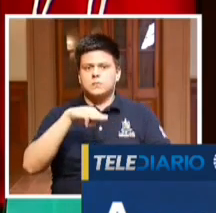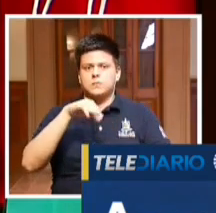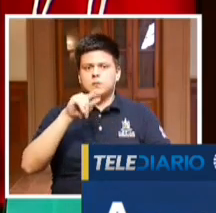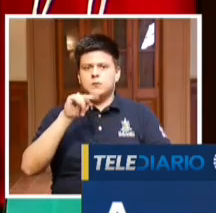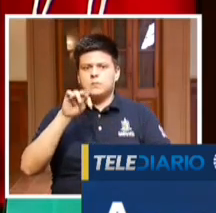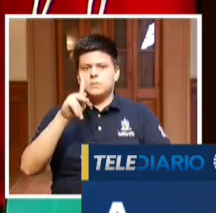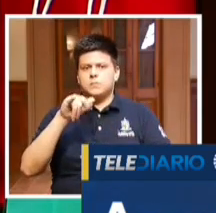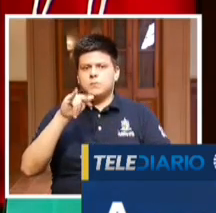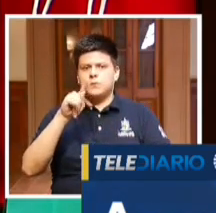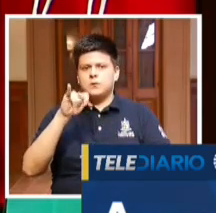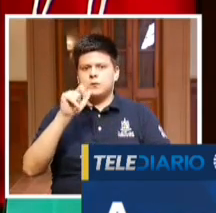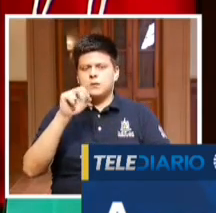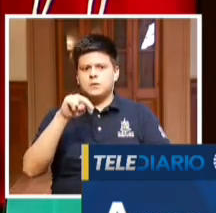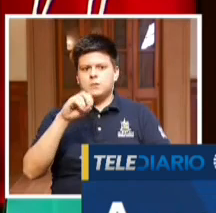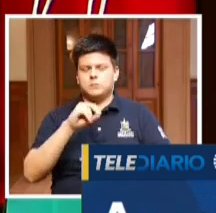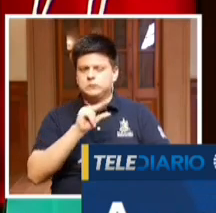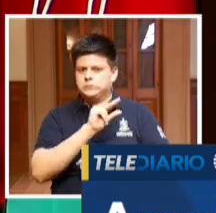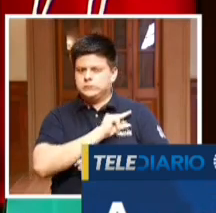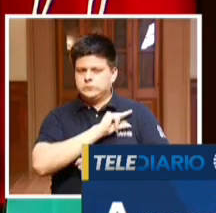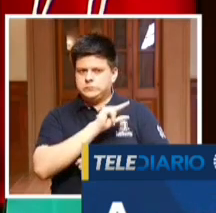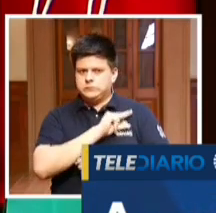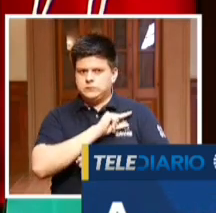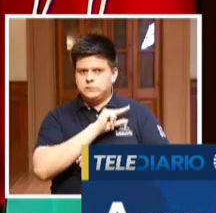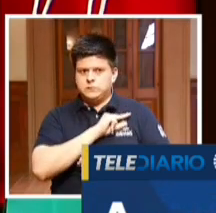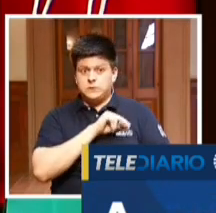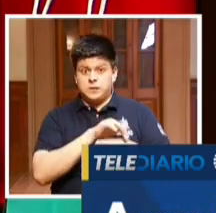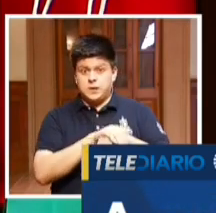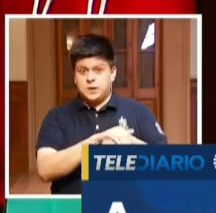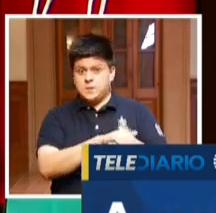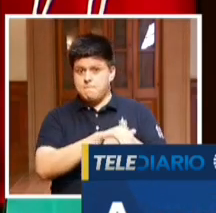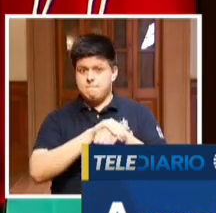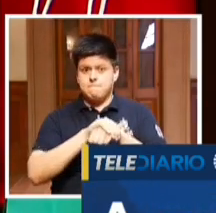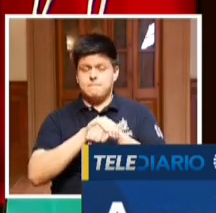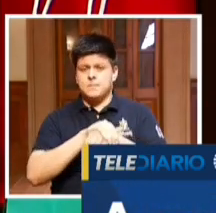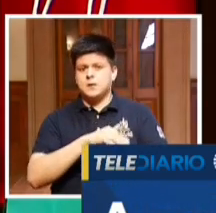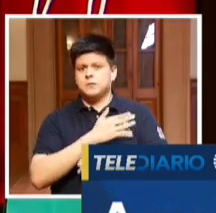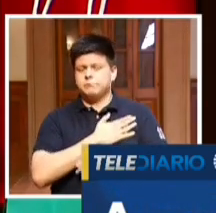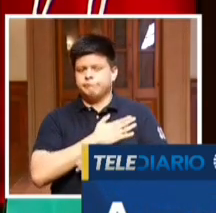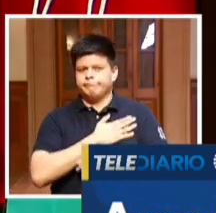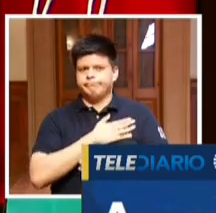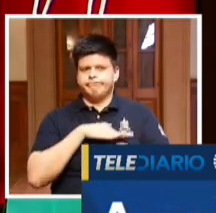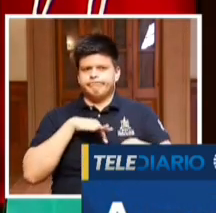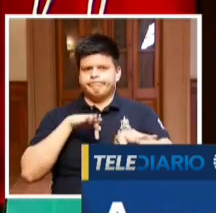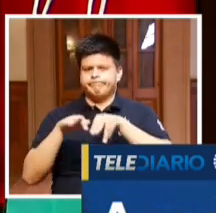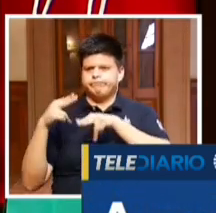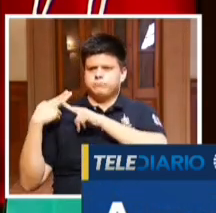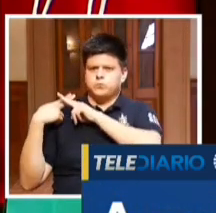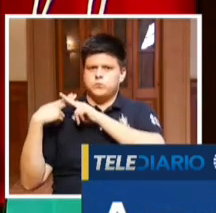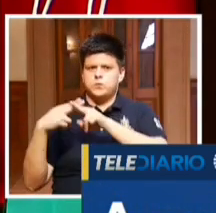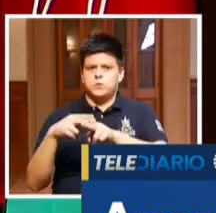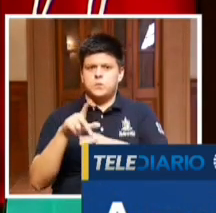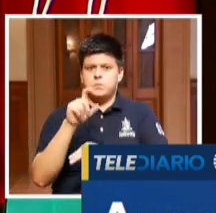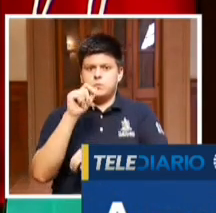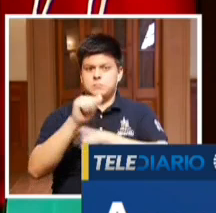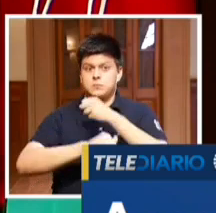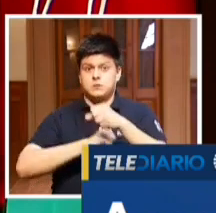Metropolitano, particularmente una amiga muy querida que había trabajado conmigo por casi 20